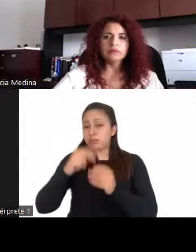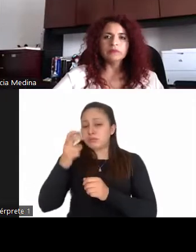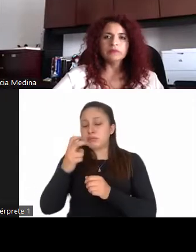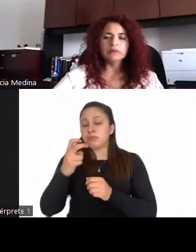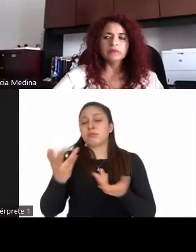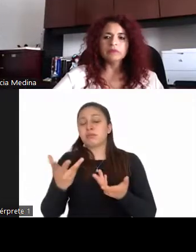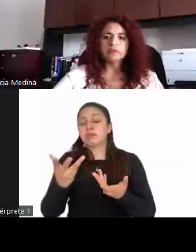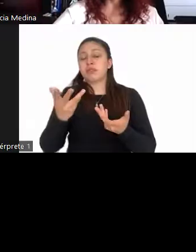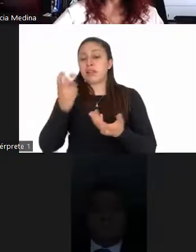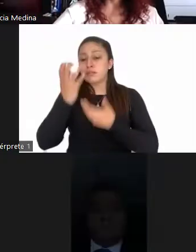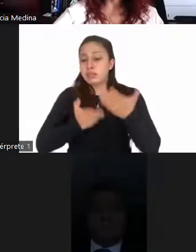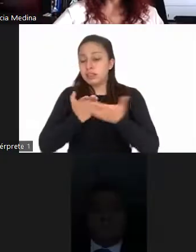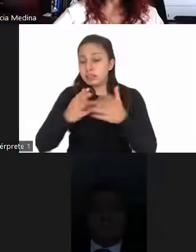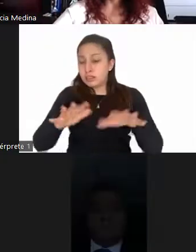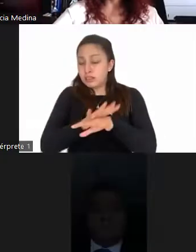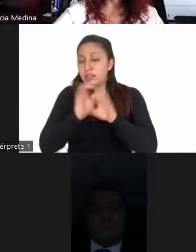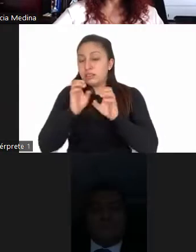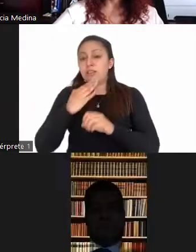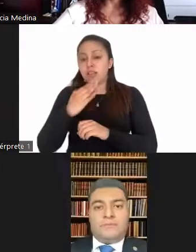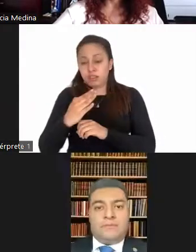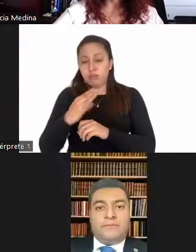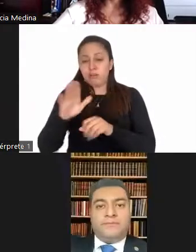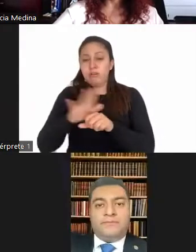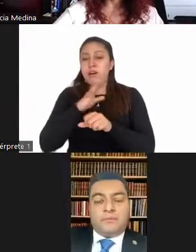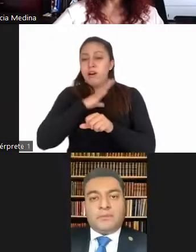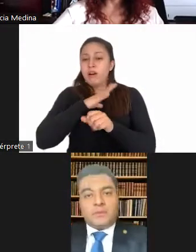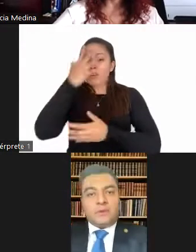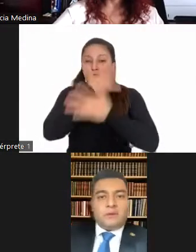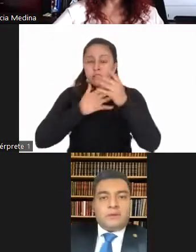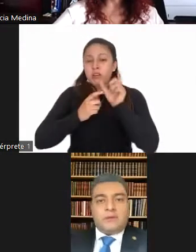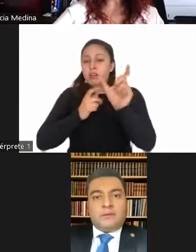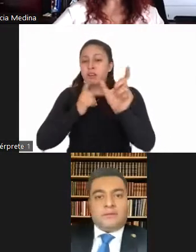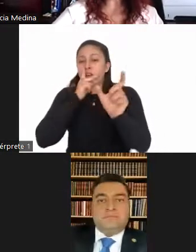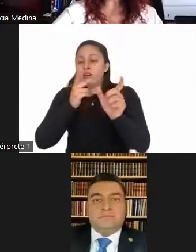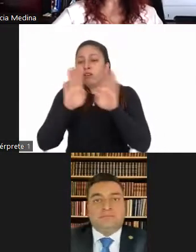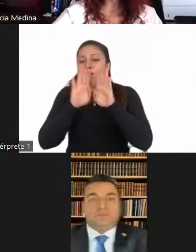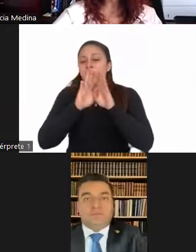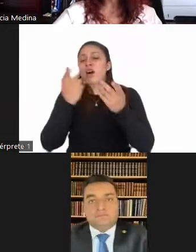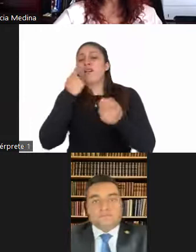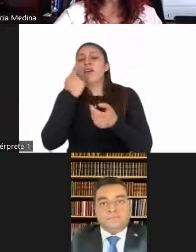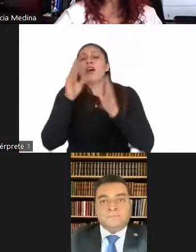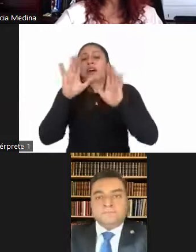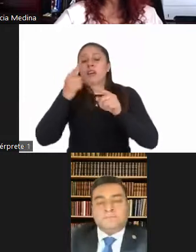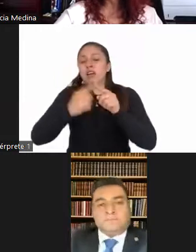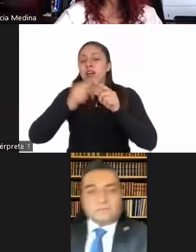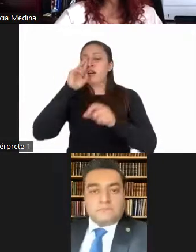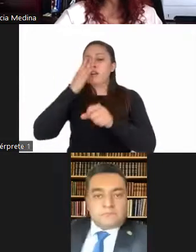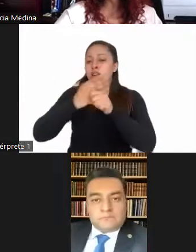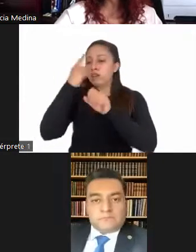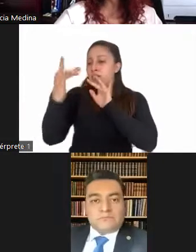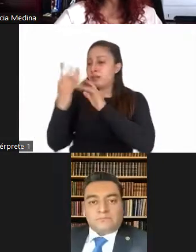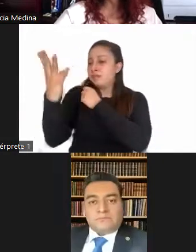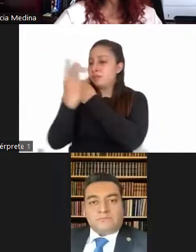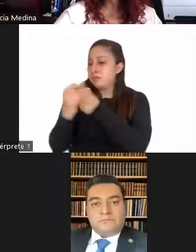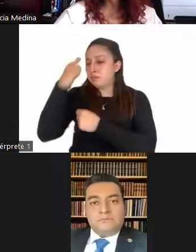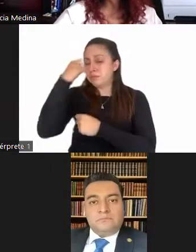clarificando algo que está en vivo y que además hoy es sujeto de una interpretación diversa por parte de quienes